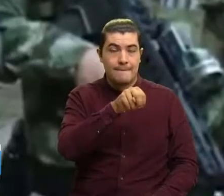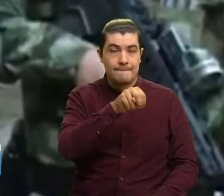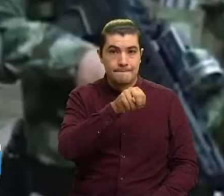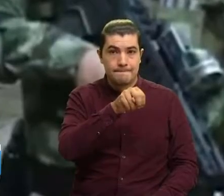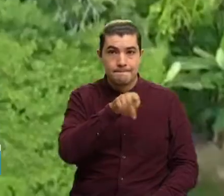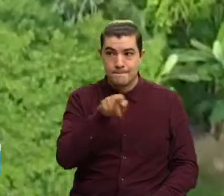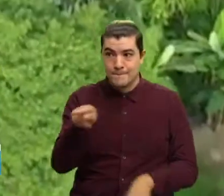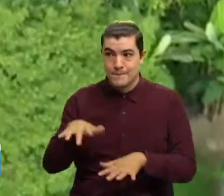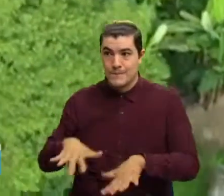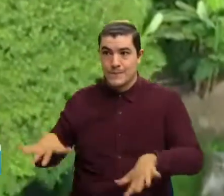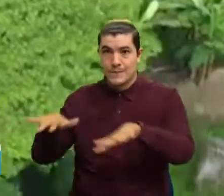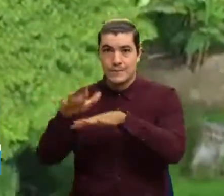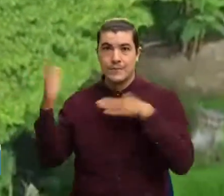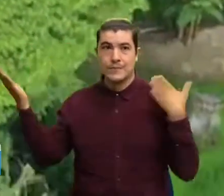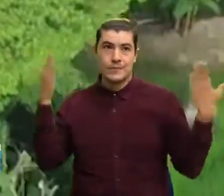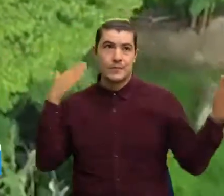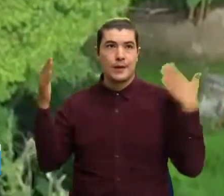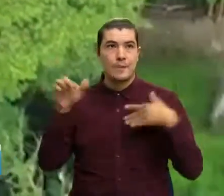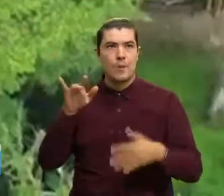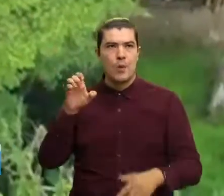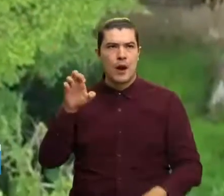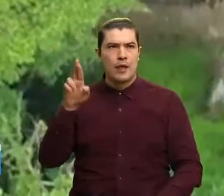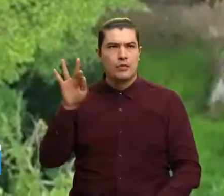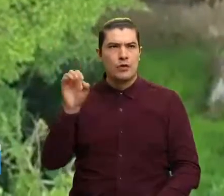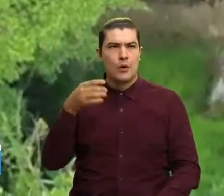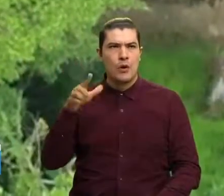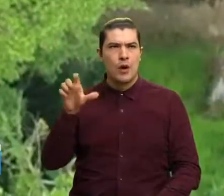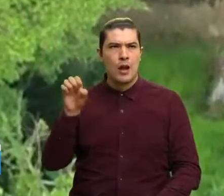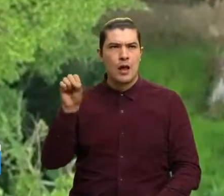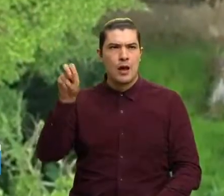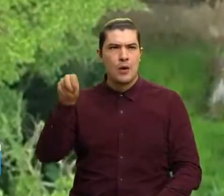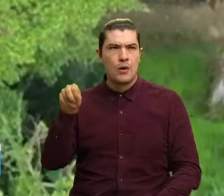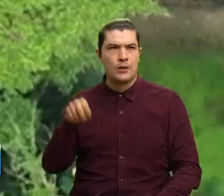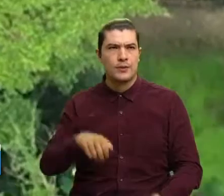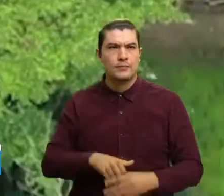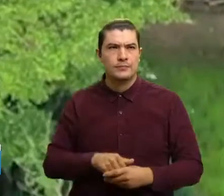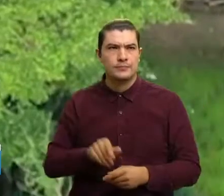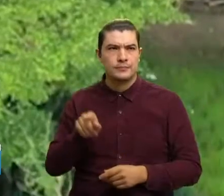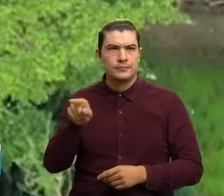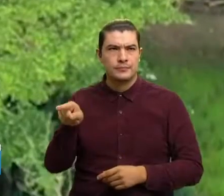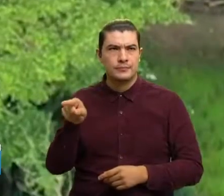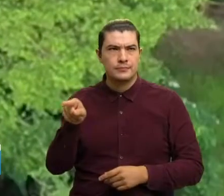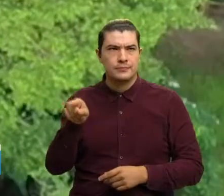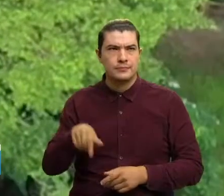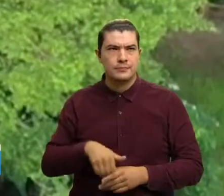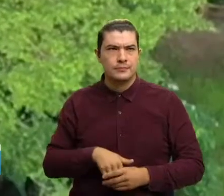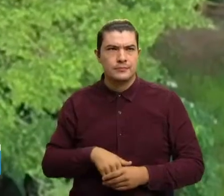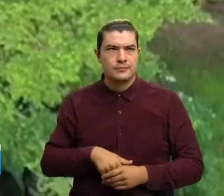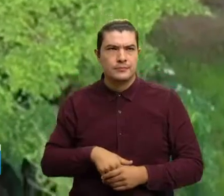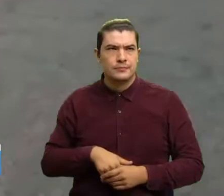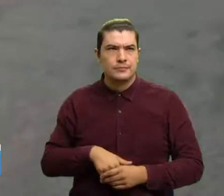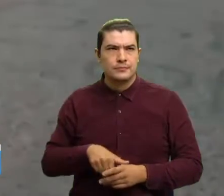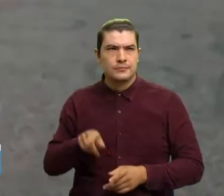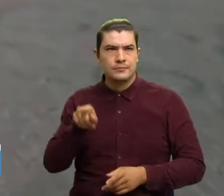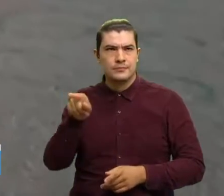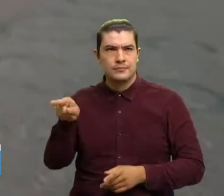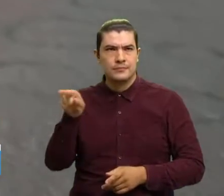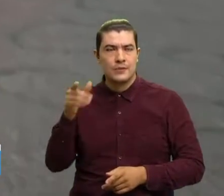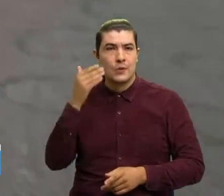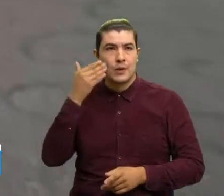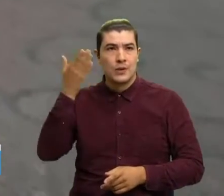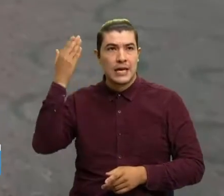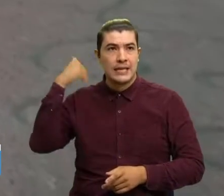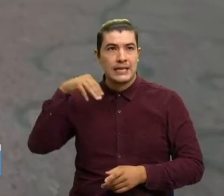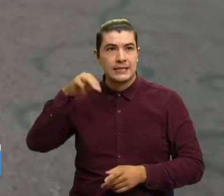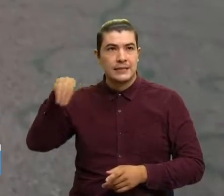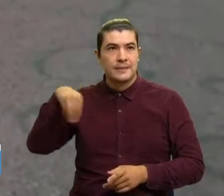vereda Puerto León. Y es que, de acuerdo a la comunidad del sector, este artefacto habría sido instalado desde el miércoles en la madrugada